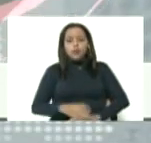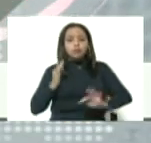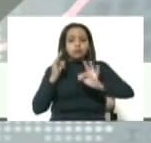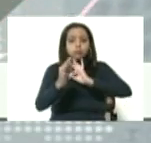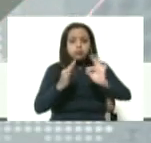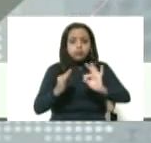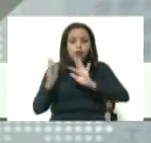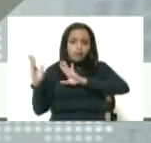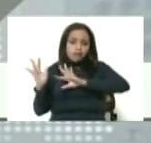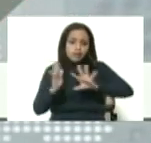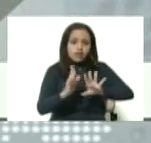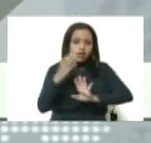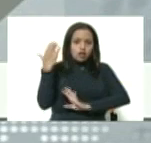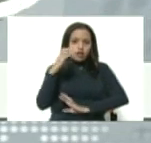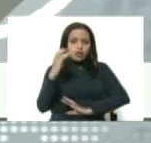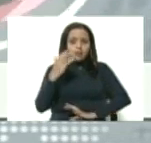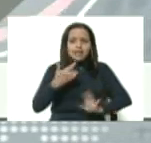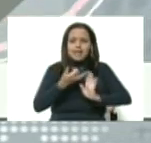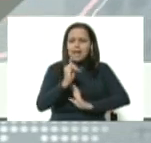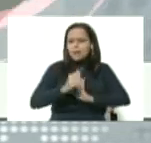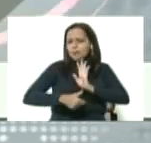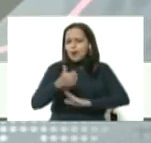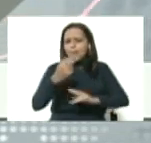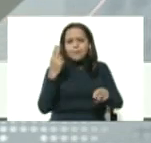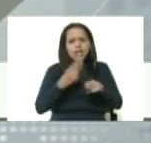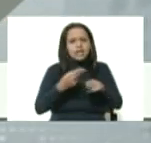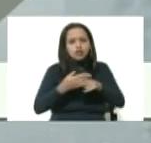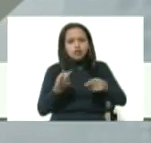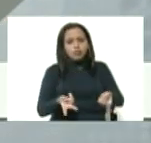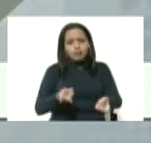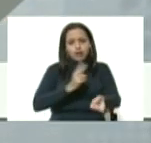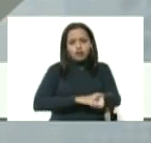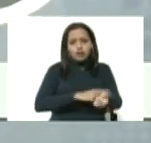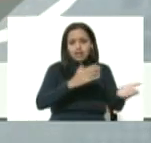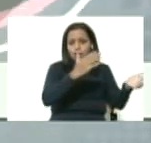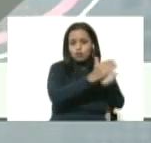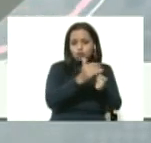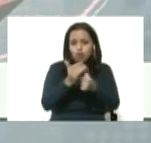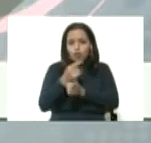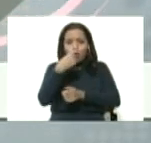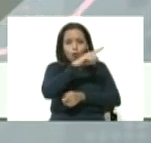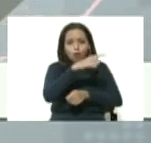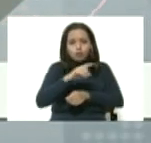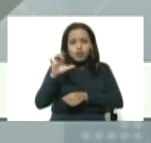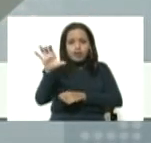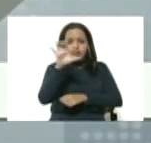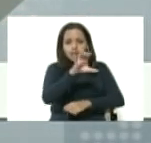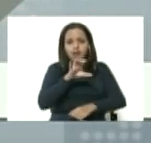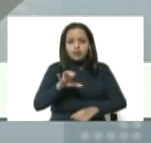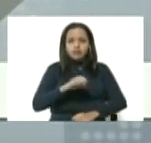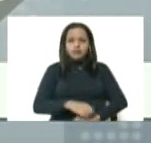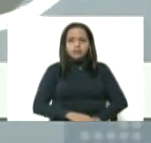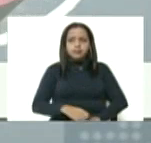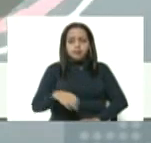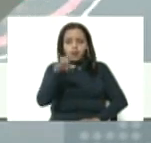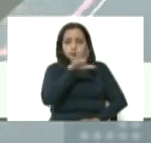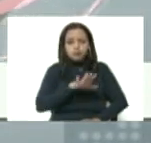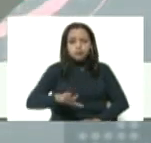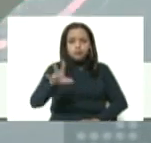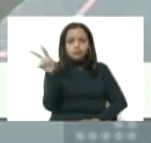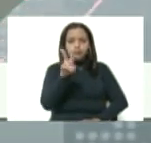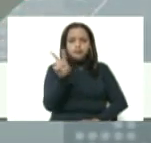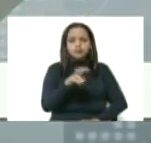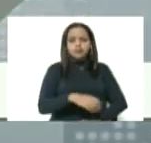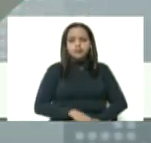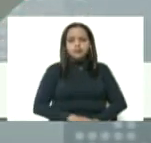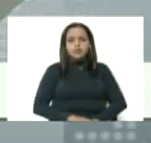parece tener un nivel de virulencia aún mayor que la que hemos encontrado en otros focos en el resto del país.